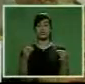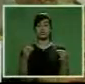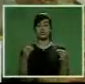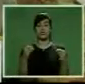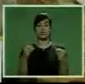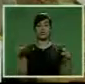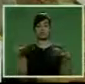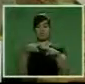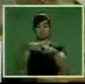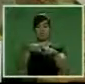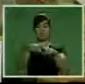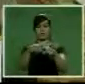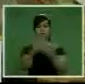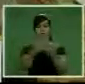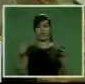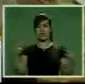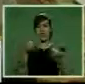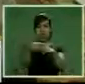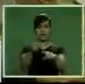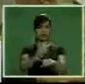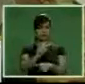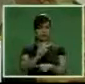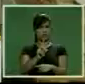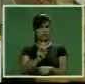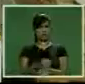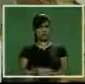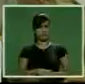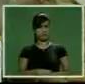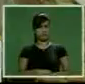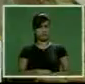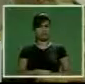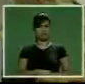cruzados por la pretensión de ellos